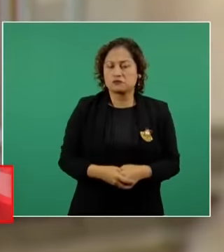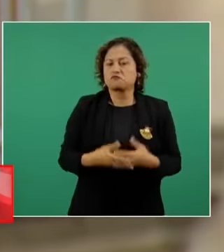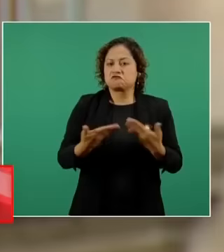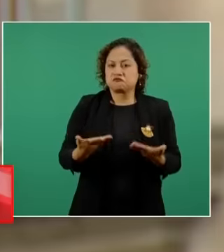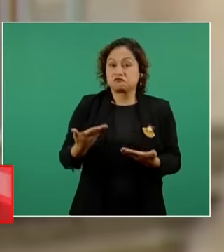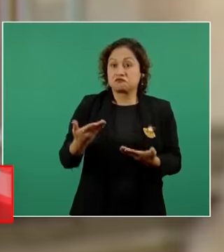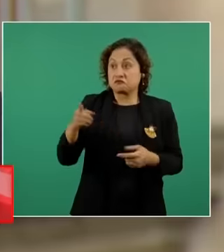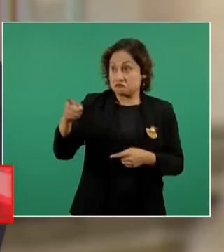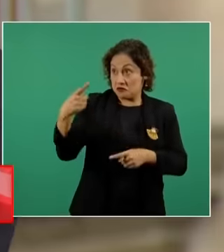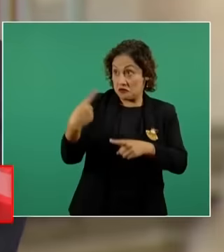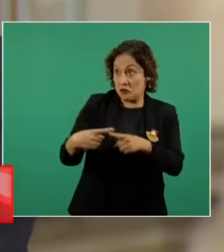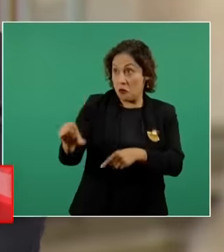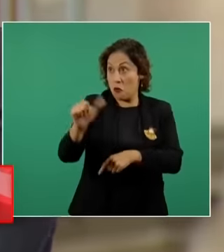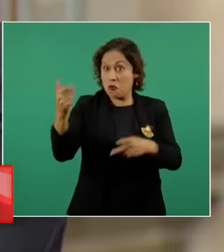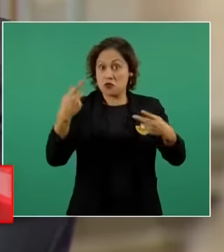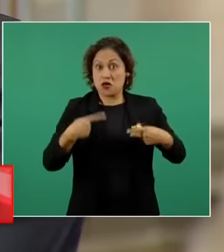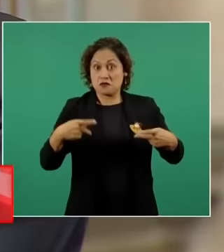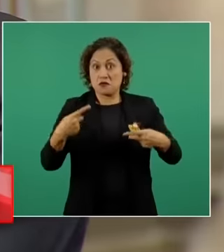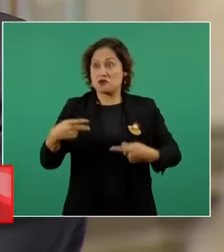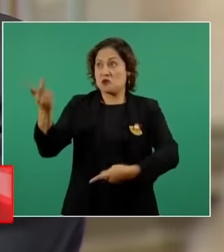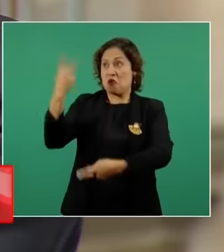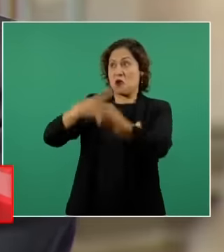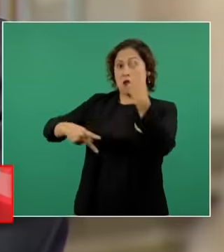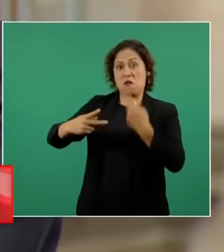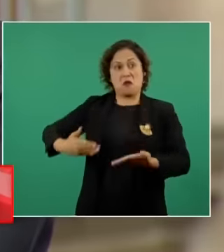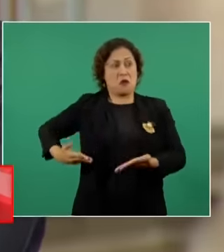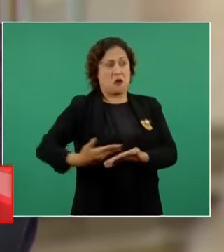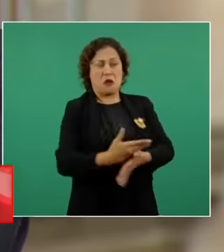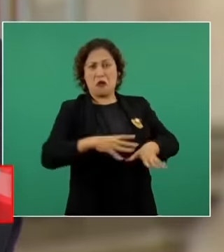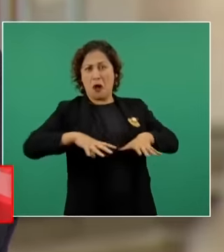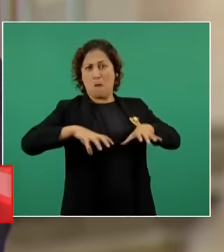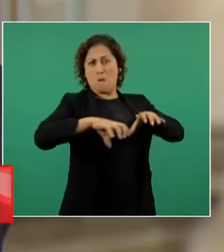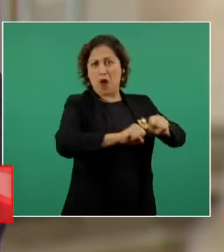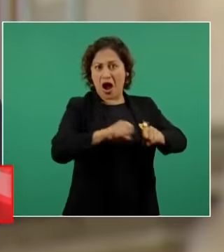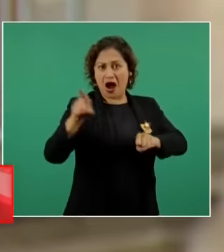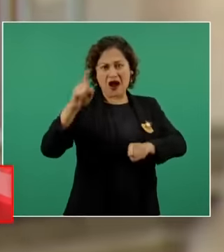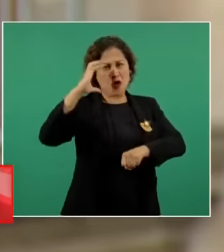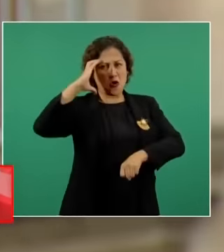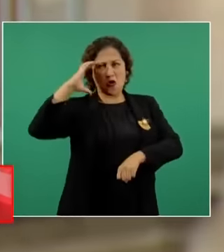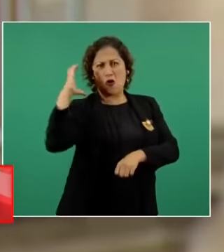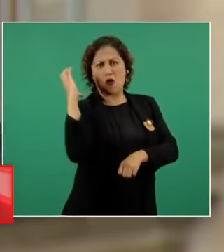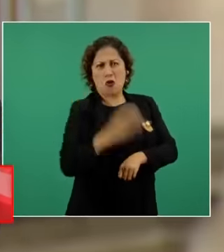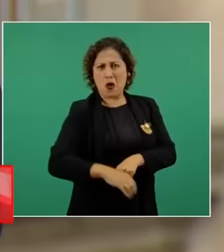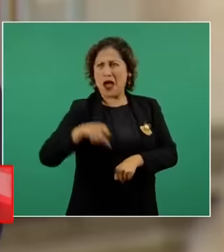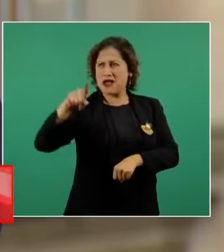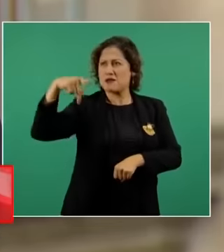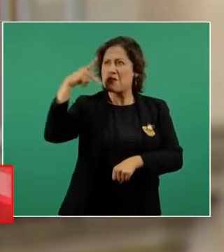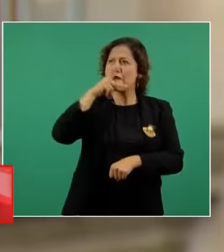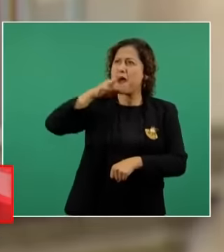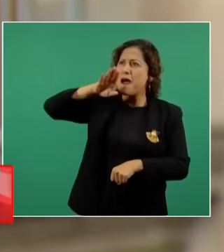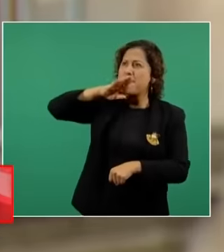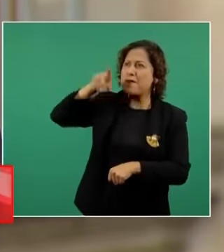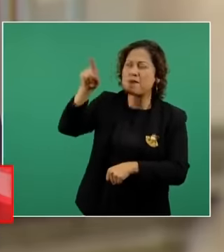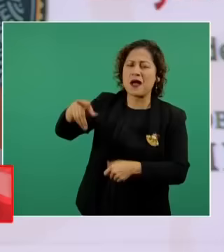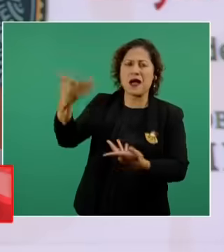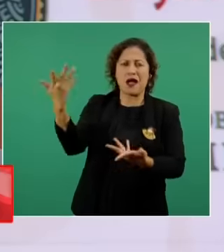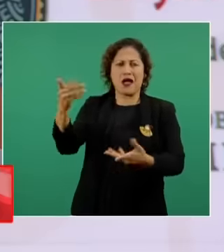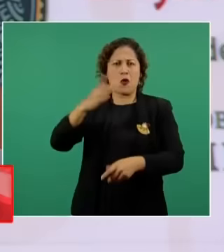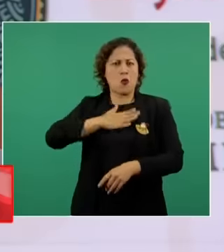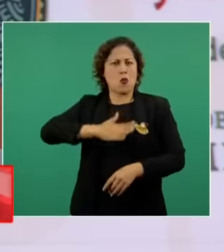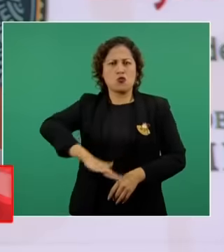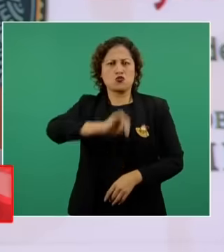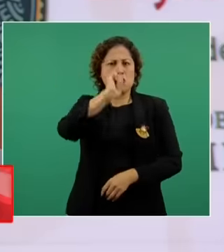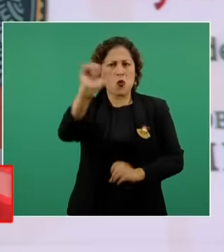usurpados por unos conquistadores crueles, bastardos e injustos,